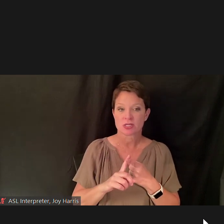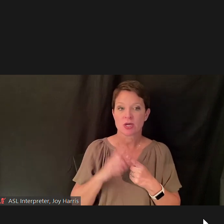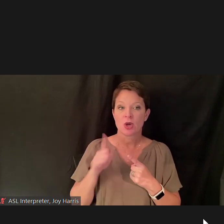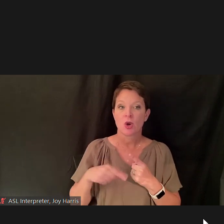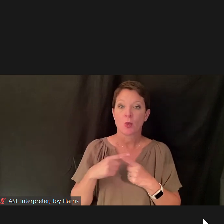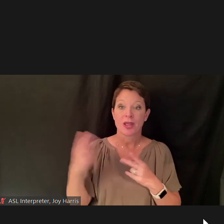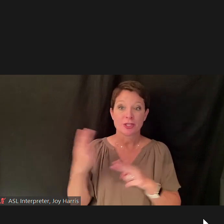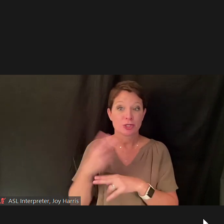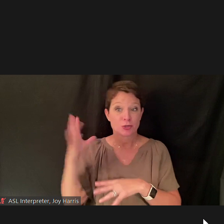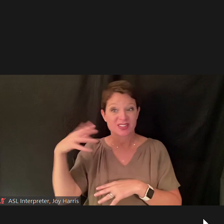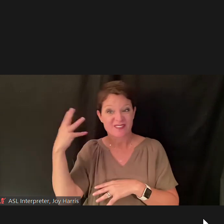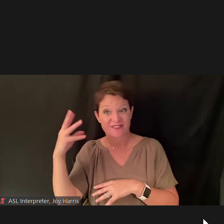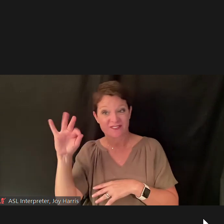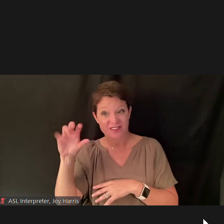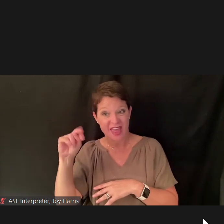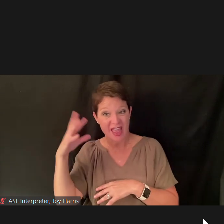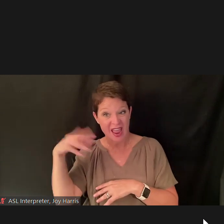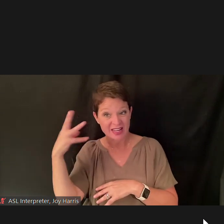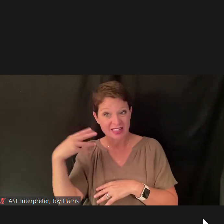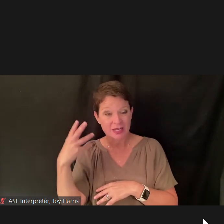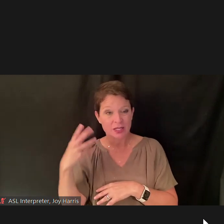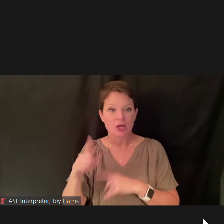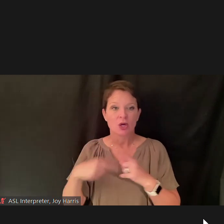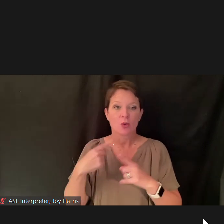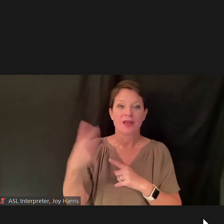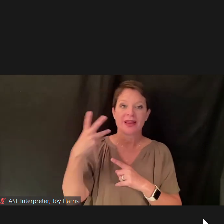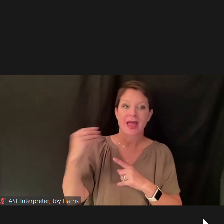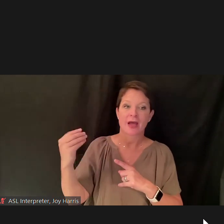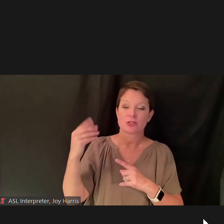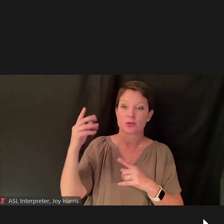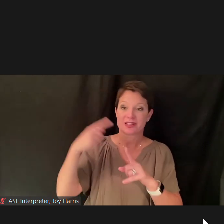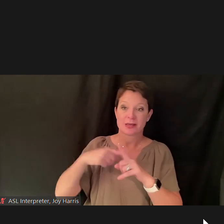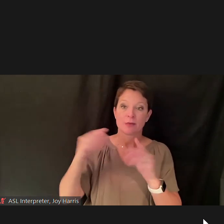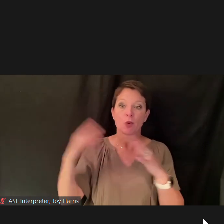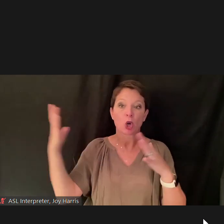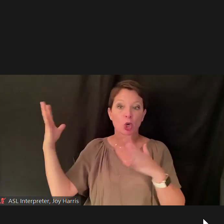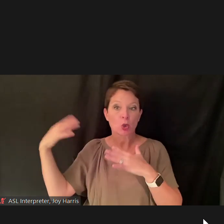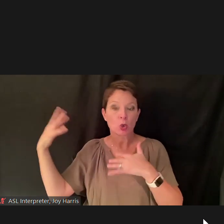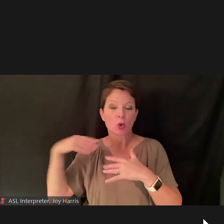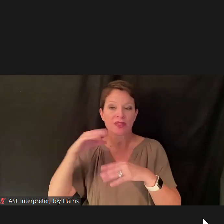temporadas de alto calor. Utilice un abanico, ventilador,